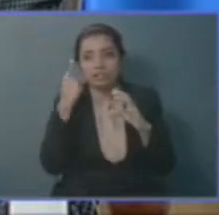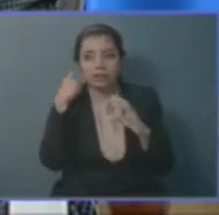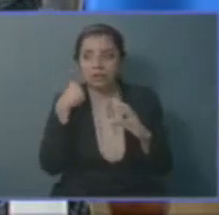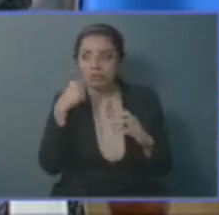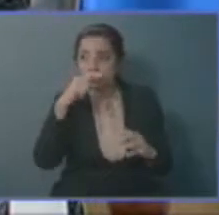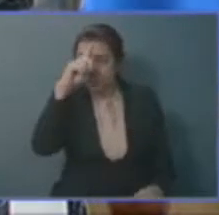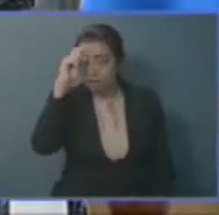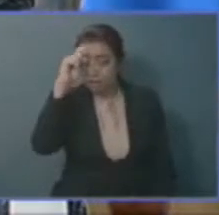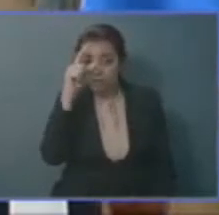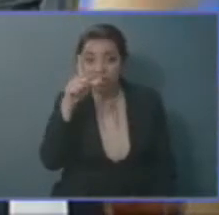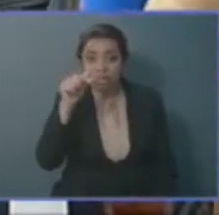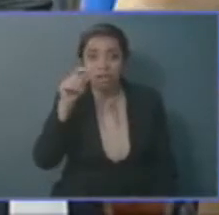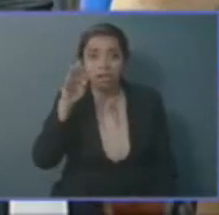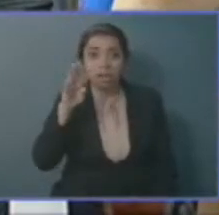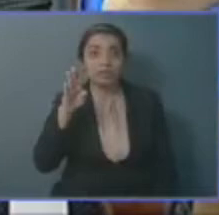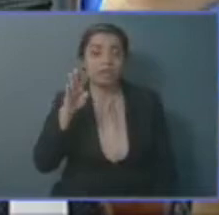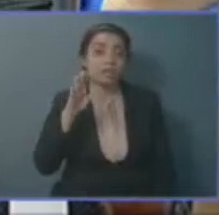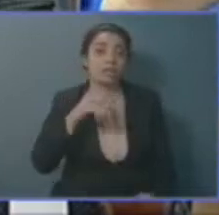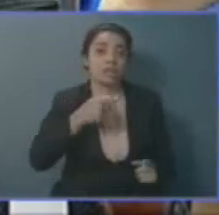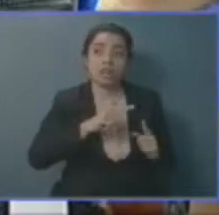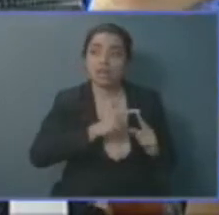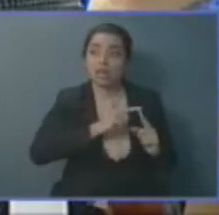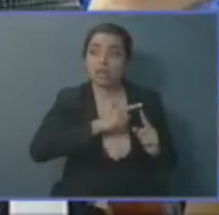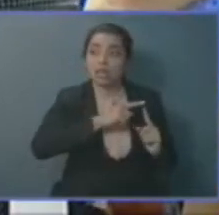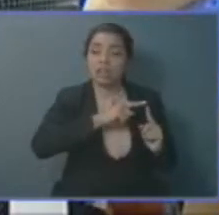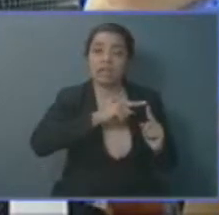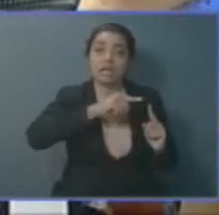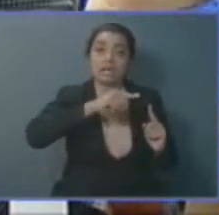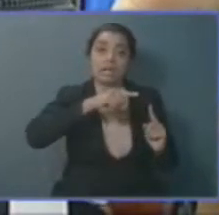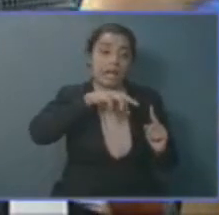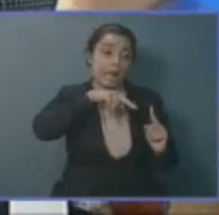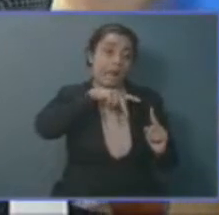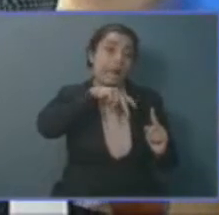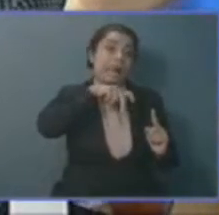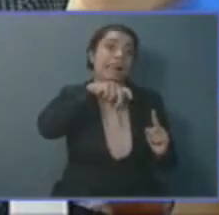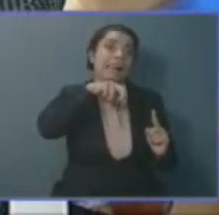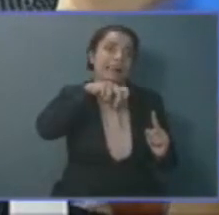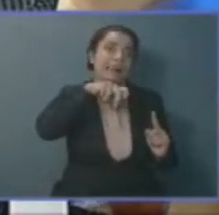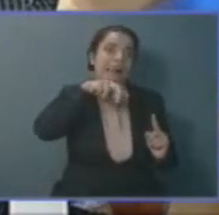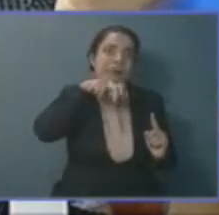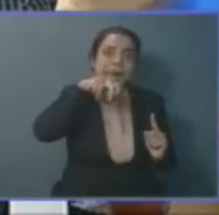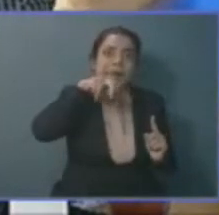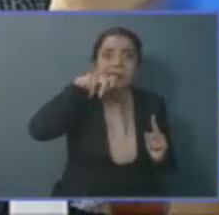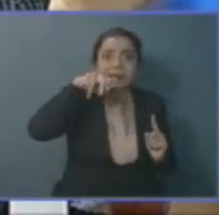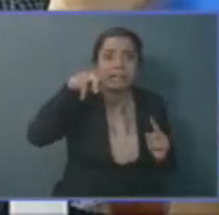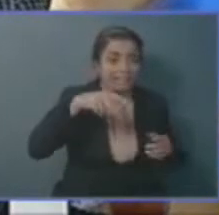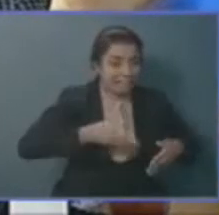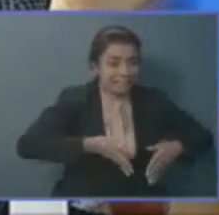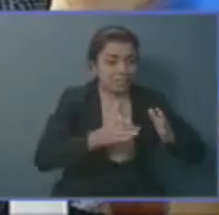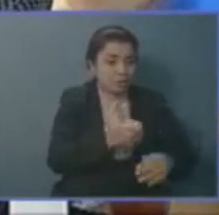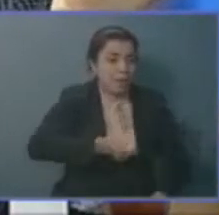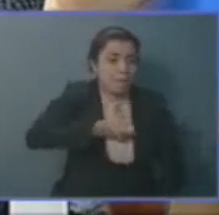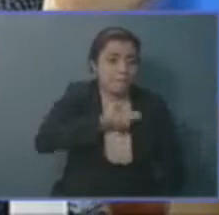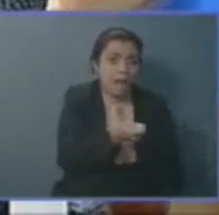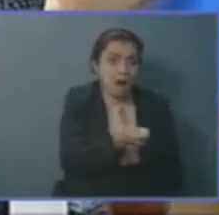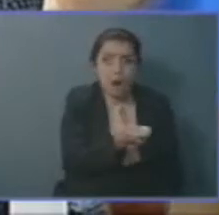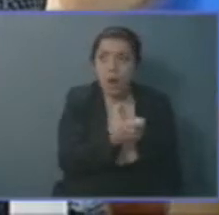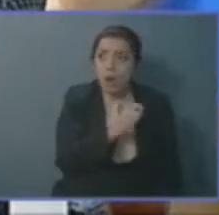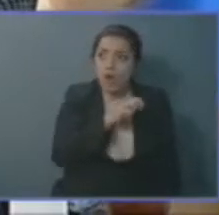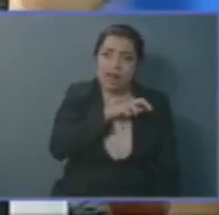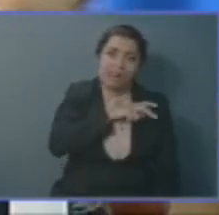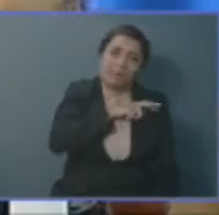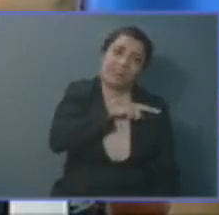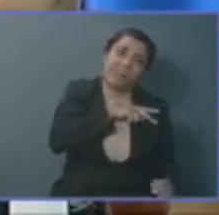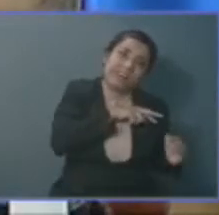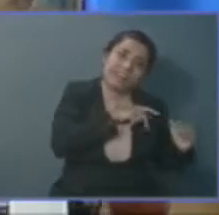trabajaba en un laboratorio en la colonia Miramonte tenía que irse a pata, a pie, desde el Boulevard del Ejército, pero bien abajo,